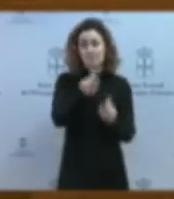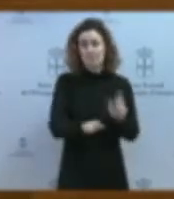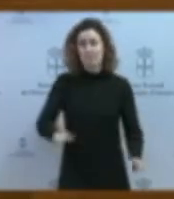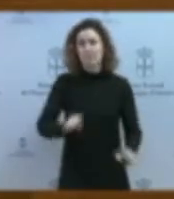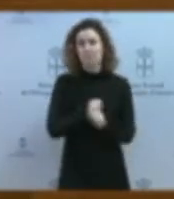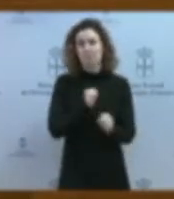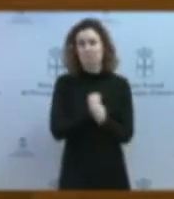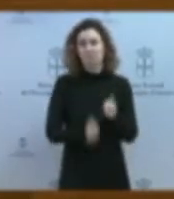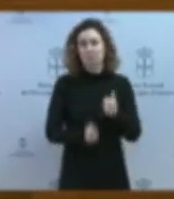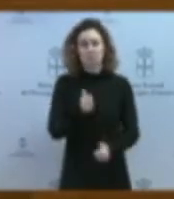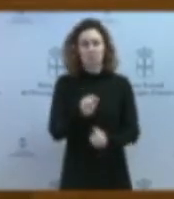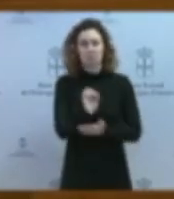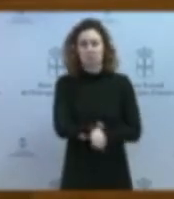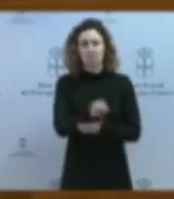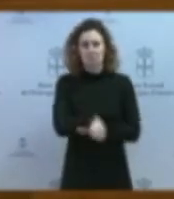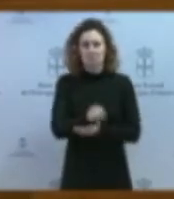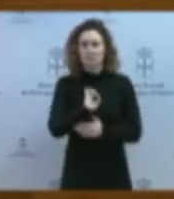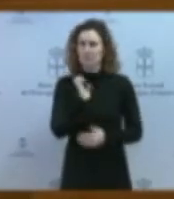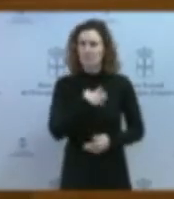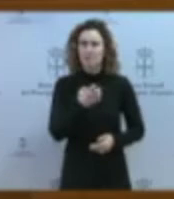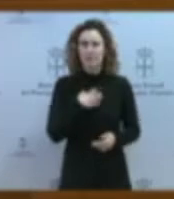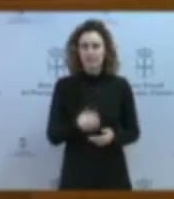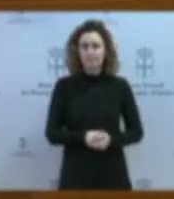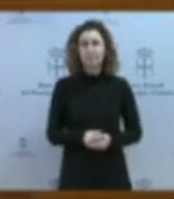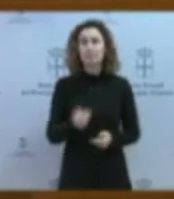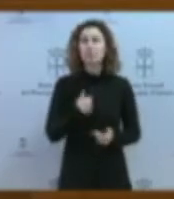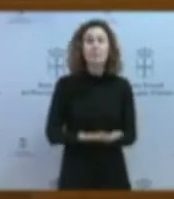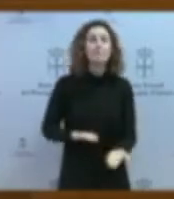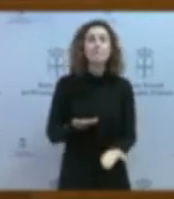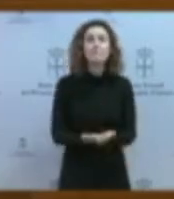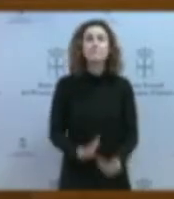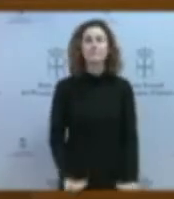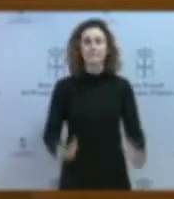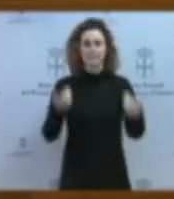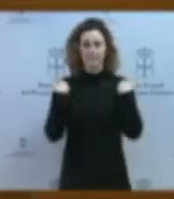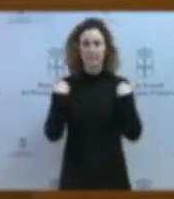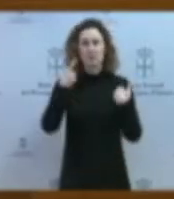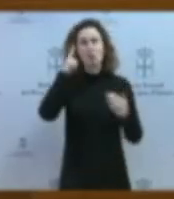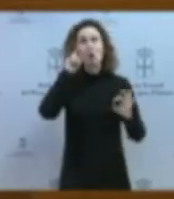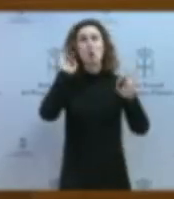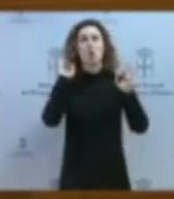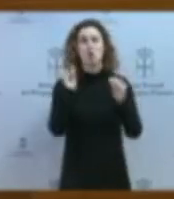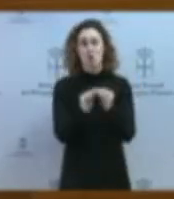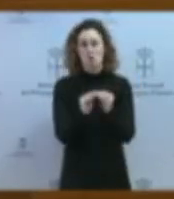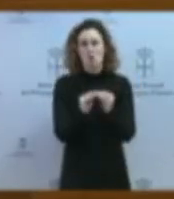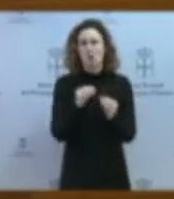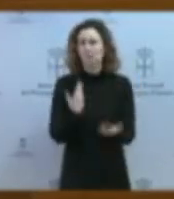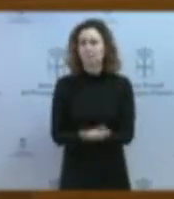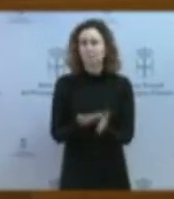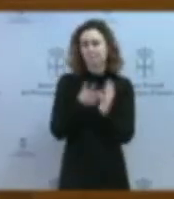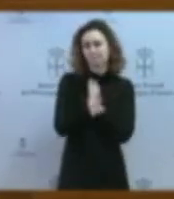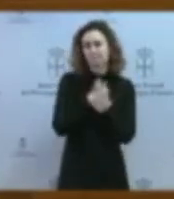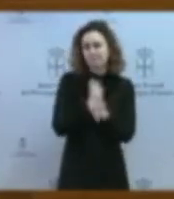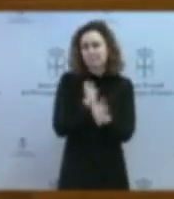interinas en Asturias. Por tanto, yo les pido que seamos responsables, que seamos coherentes, que demos argumentaciones al respecto, que nos demos cuenta que aquí hay un agravio comparativo que hay que